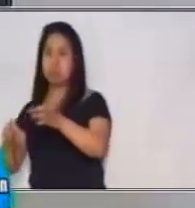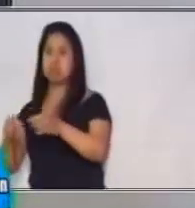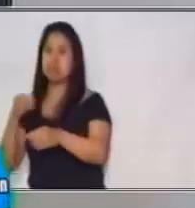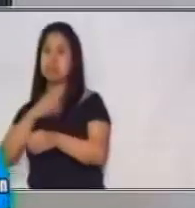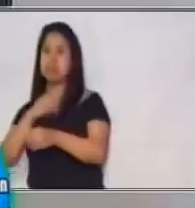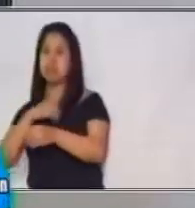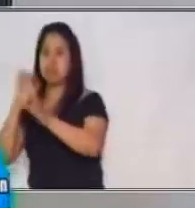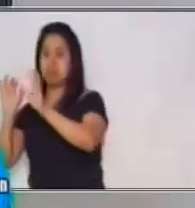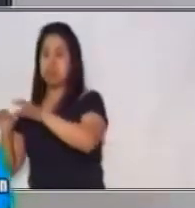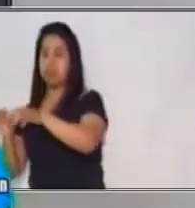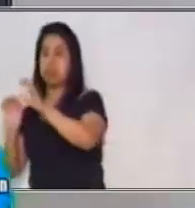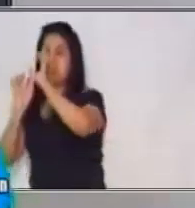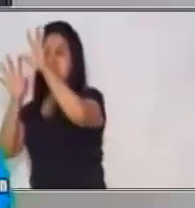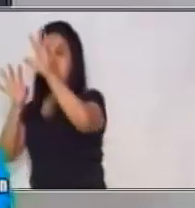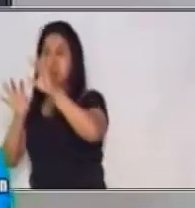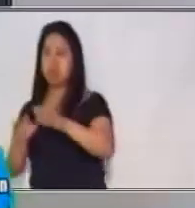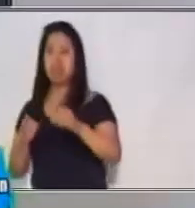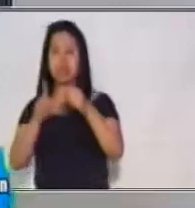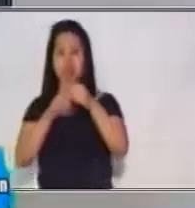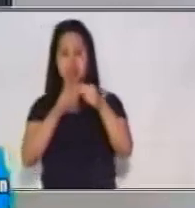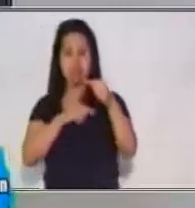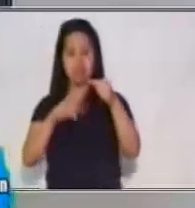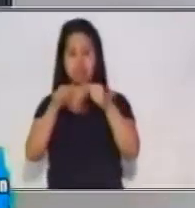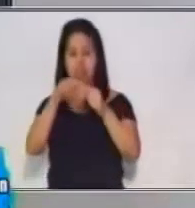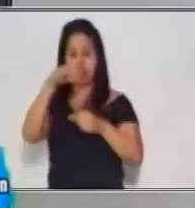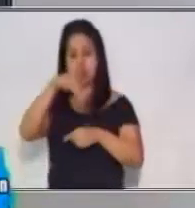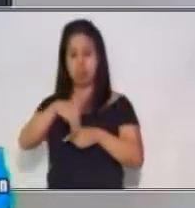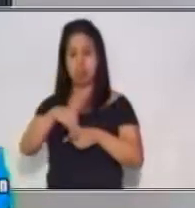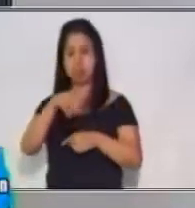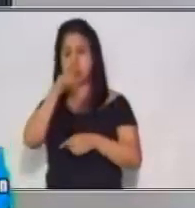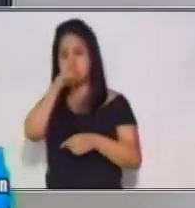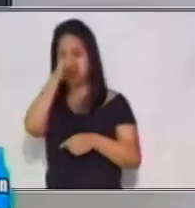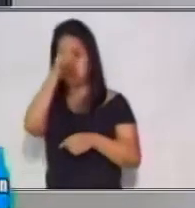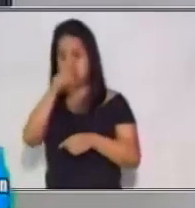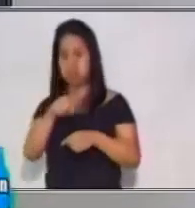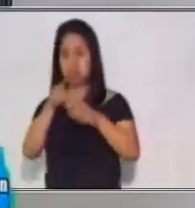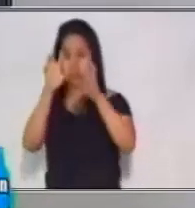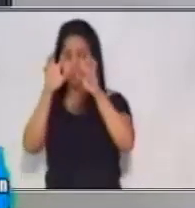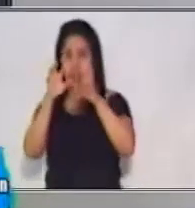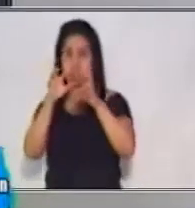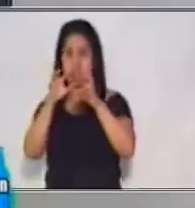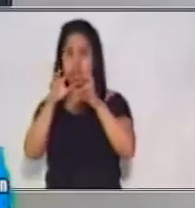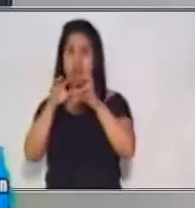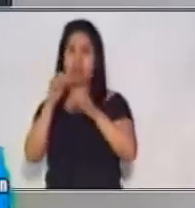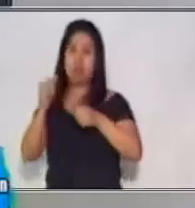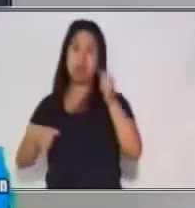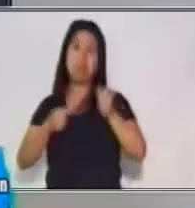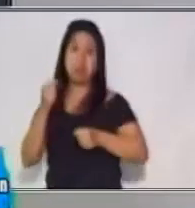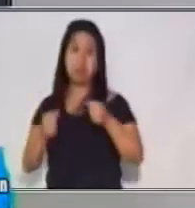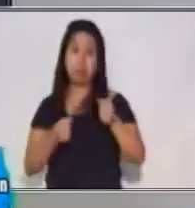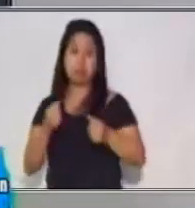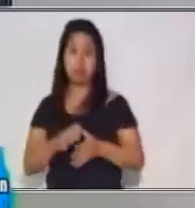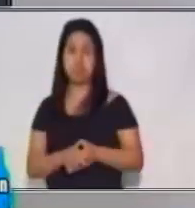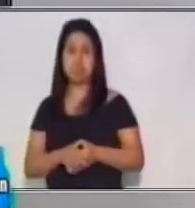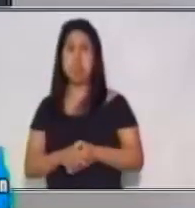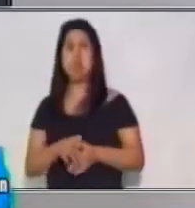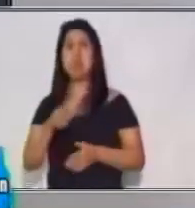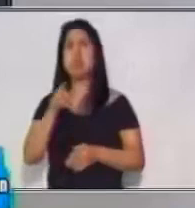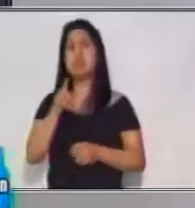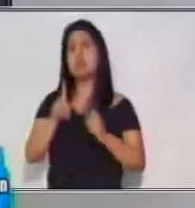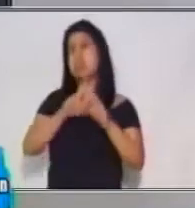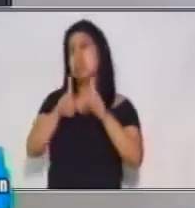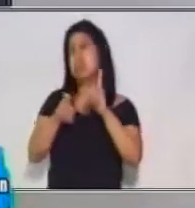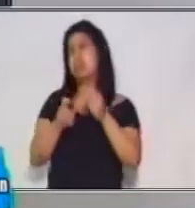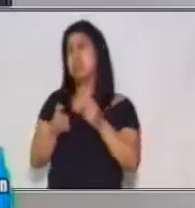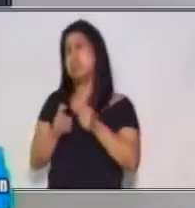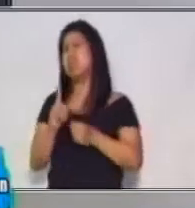son las personas que prefieren el maratón. Y te estás preguntando dónde está o